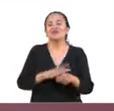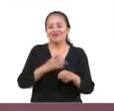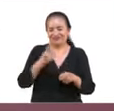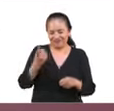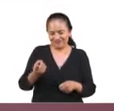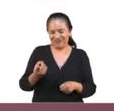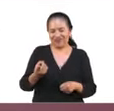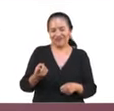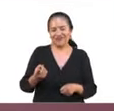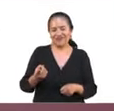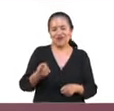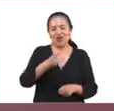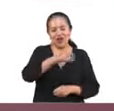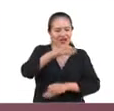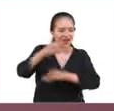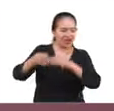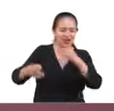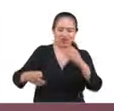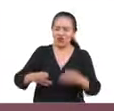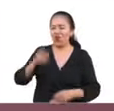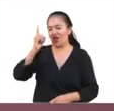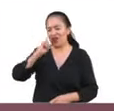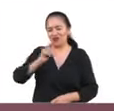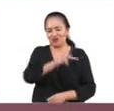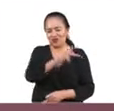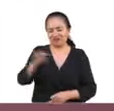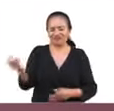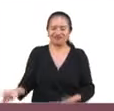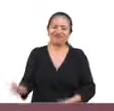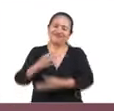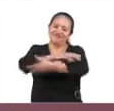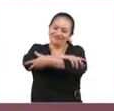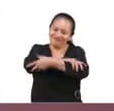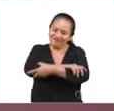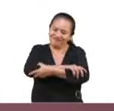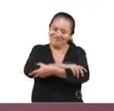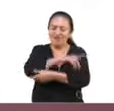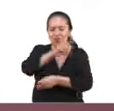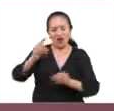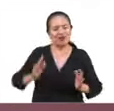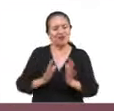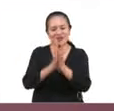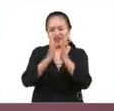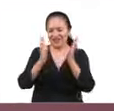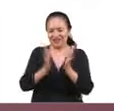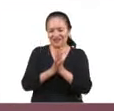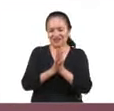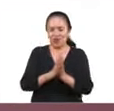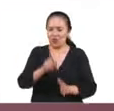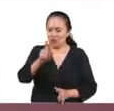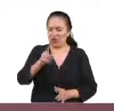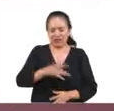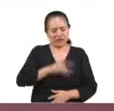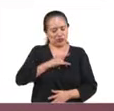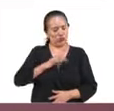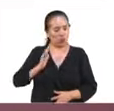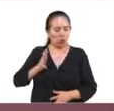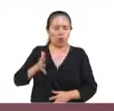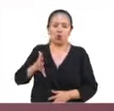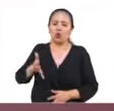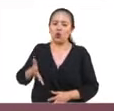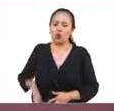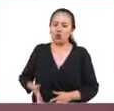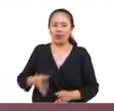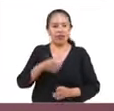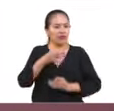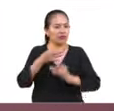la solidaridad de nuestras mujeres. Así que ustedes siéntanse muy orgullosas de lo que